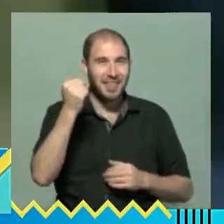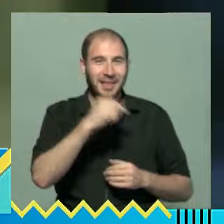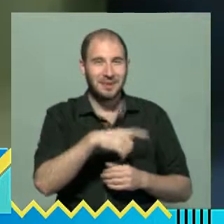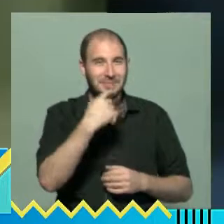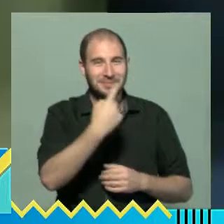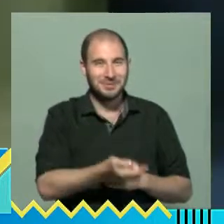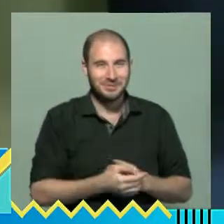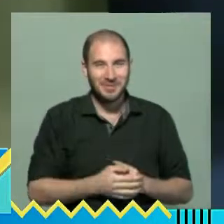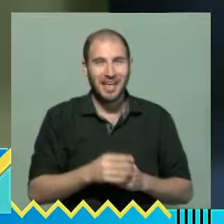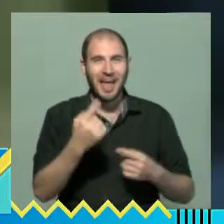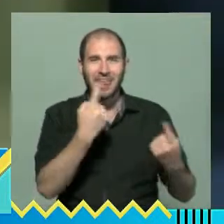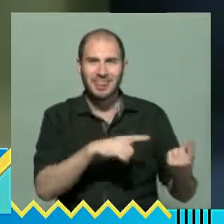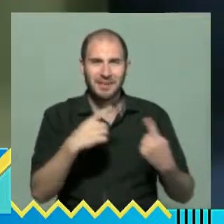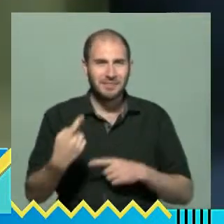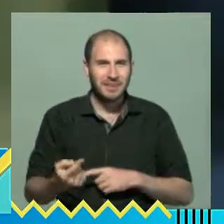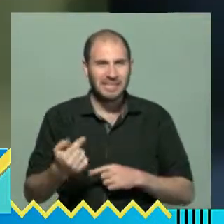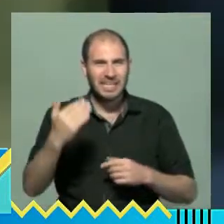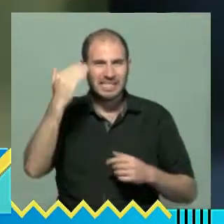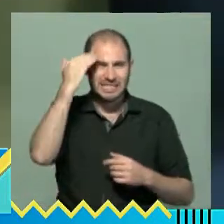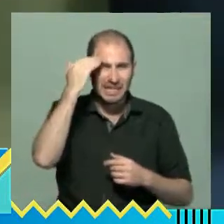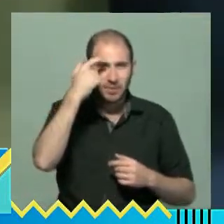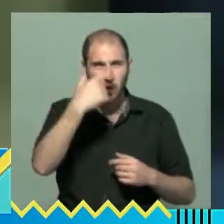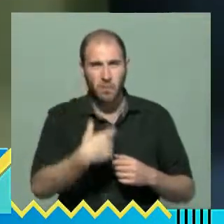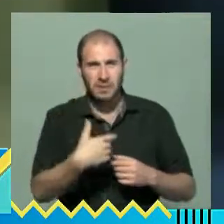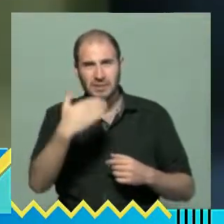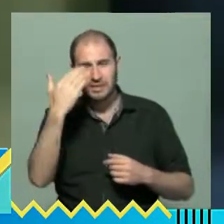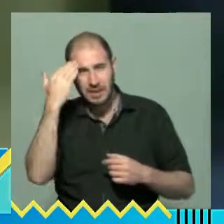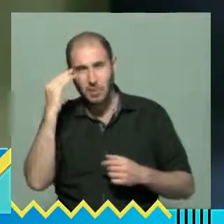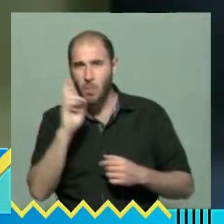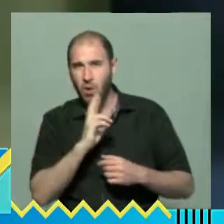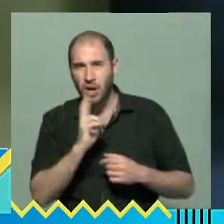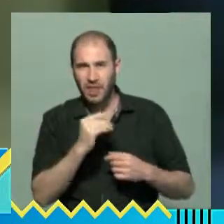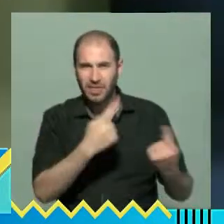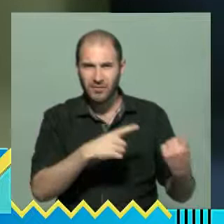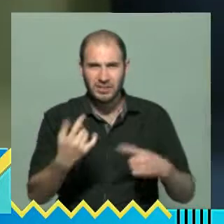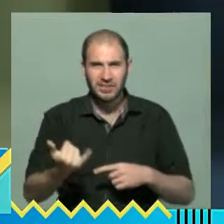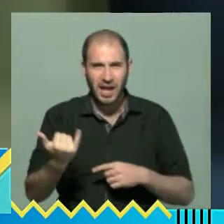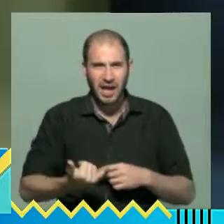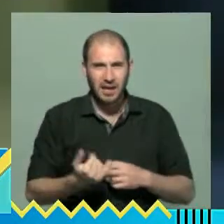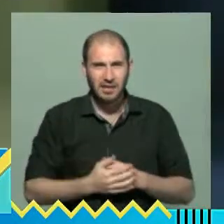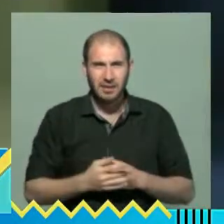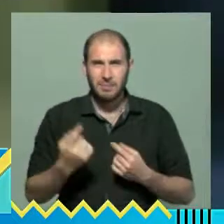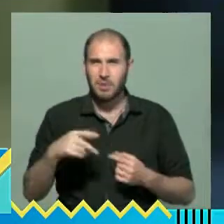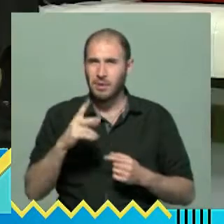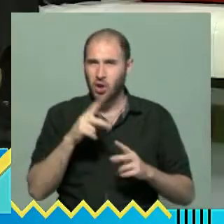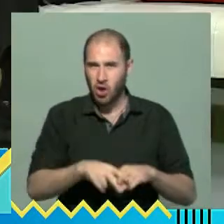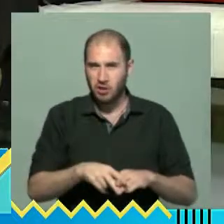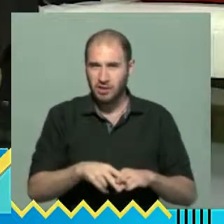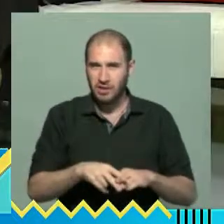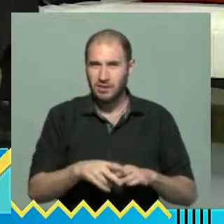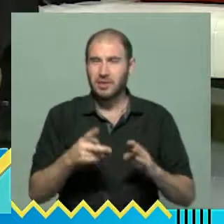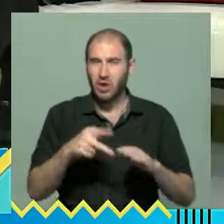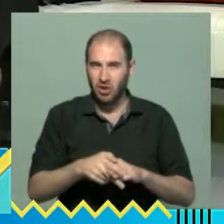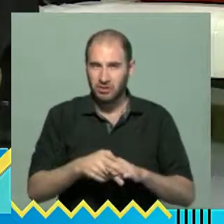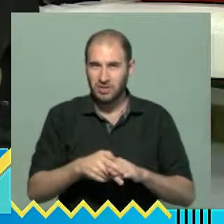preguntamos, Sí, ¿hay qué diferencia entre el cerebro del hombre y el cerebro de la mujer? Sí. Porque eso ha sido tema de... Pero se los voy a dejar ahí, a lo Bueno. Marley.